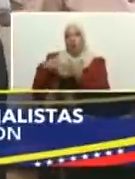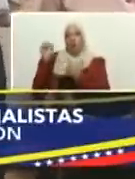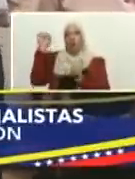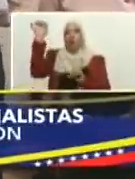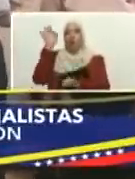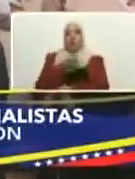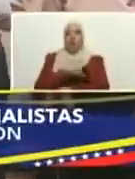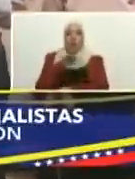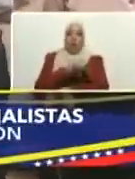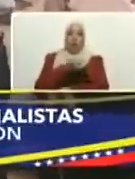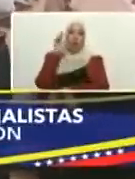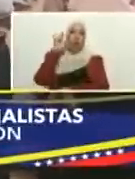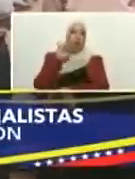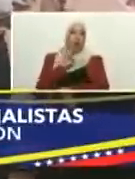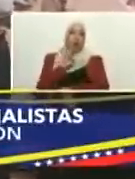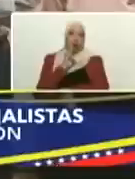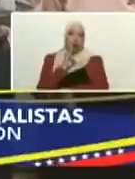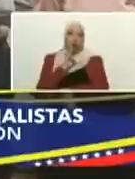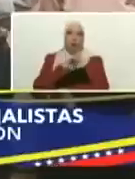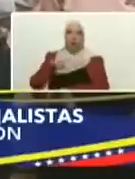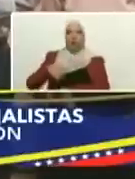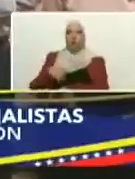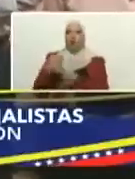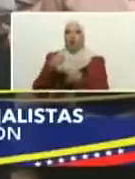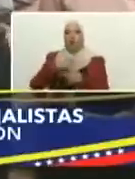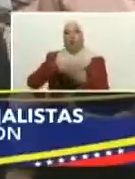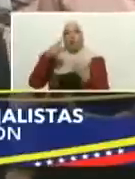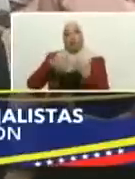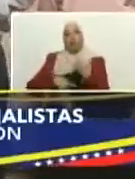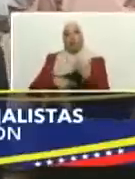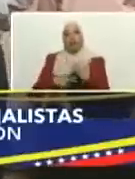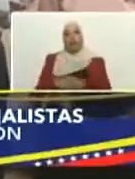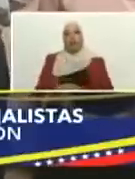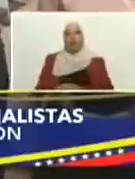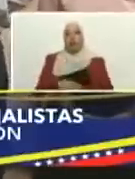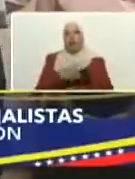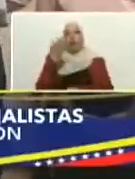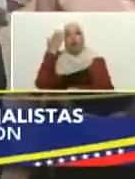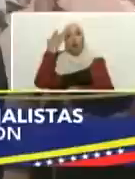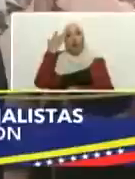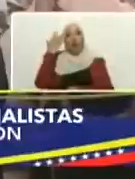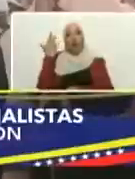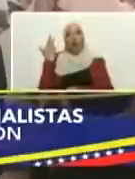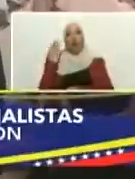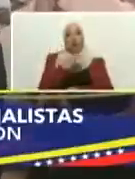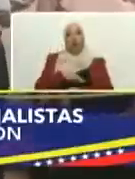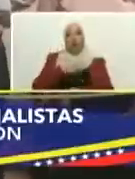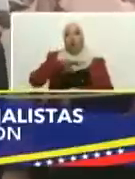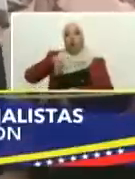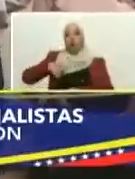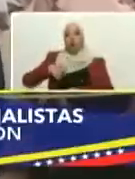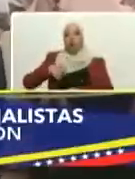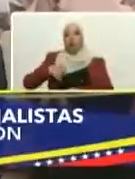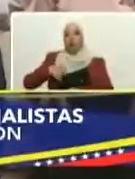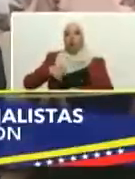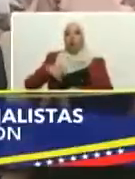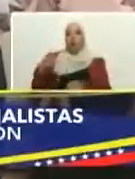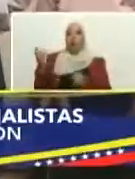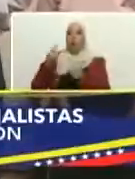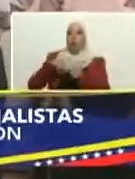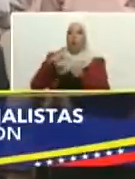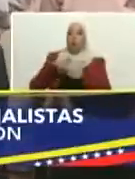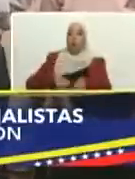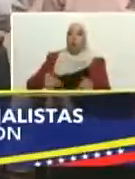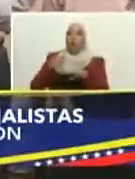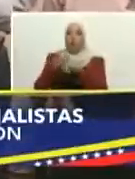socialista bolivariano. Nosotros sí tenemos un proyecto, presidente, como usted lo ha dicho muchas veces. Y para nosotros, en el centro del